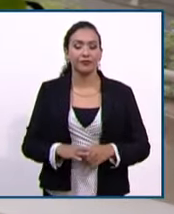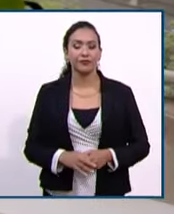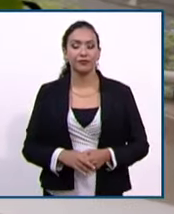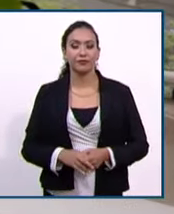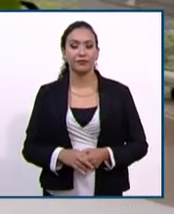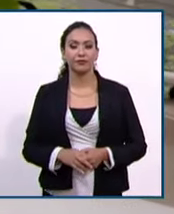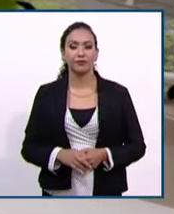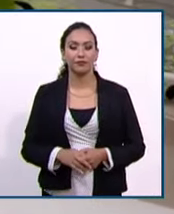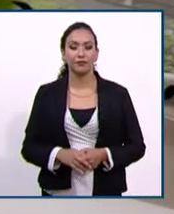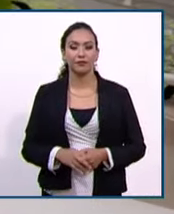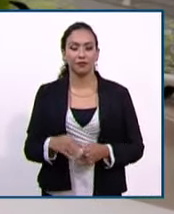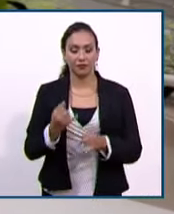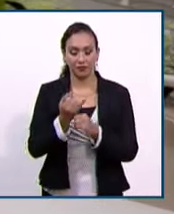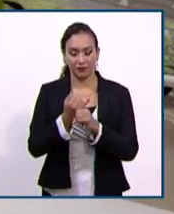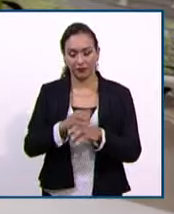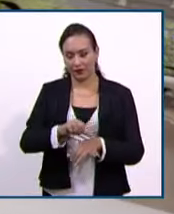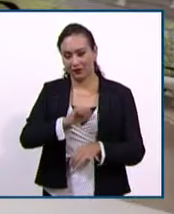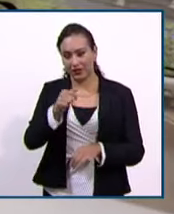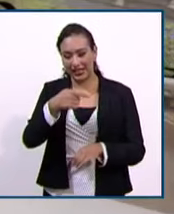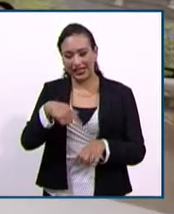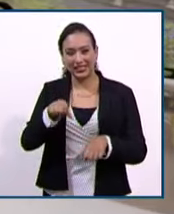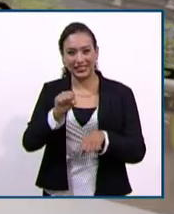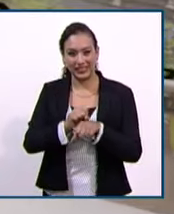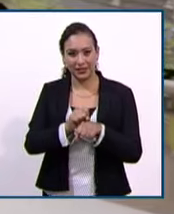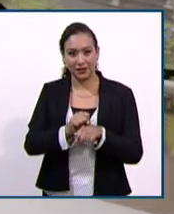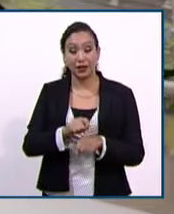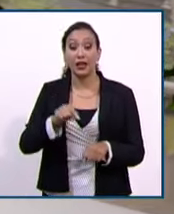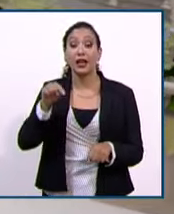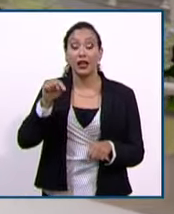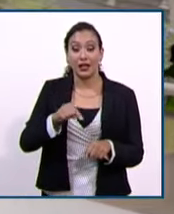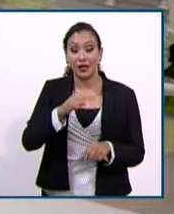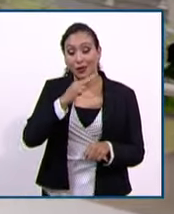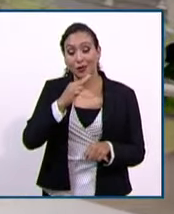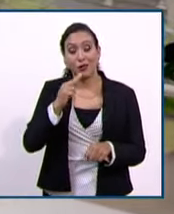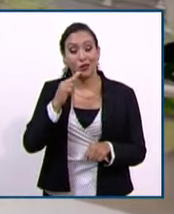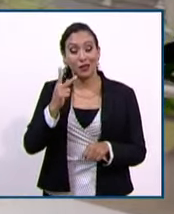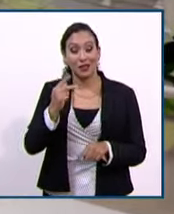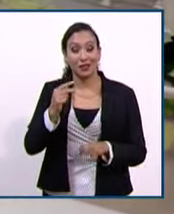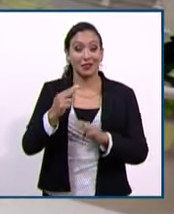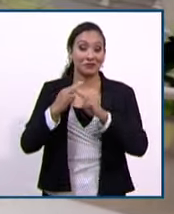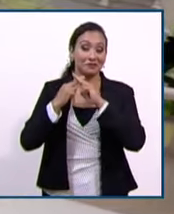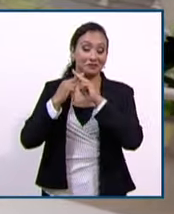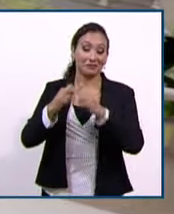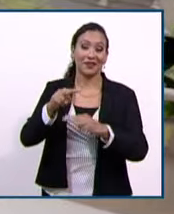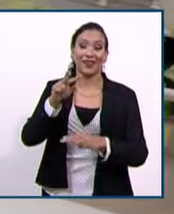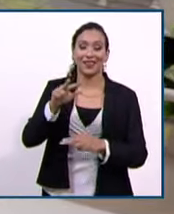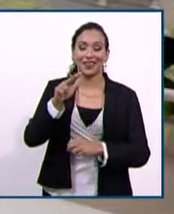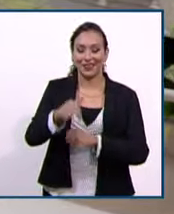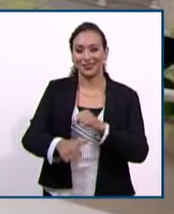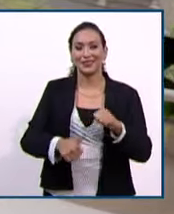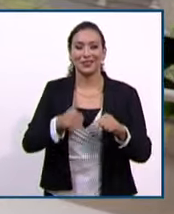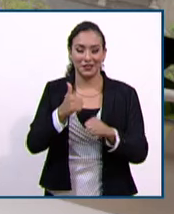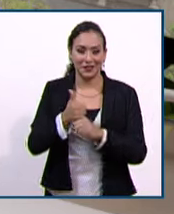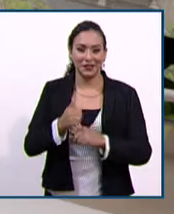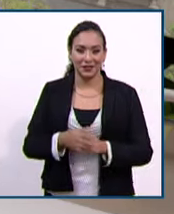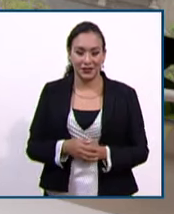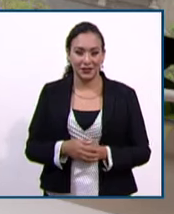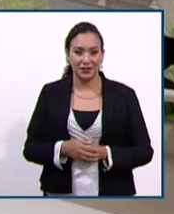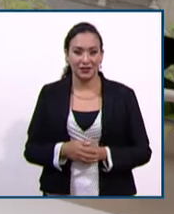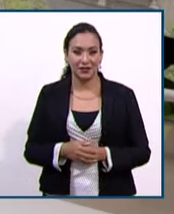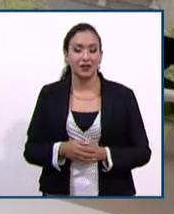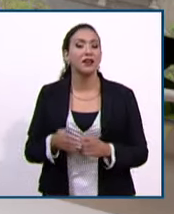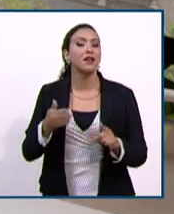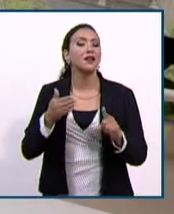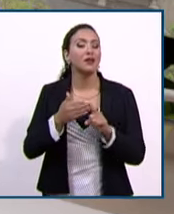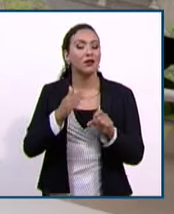Y en otra información, esta semana el canal del Poder Judicial de la Federación cumplió 18 años de existencia en su misión